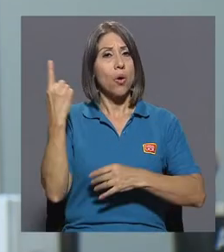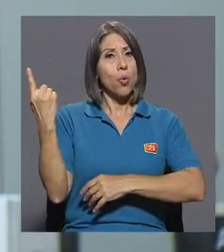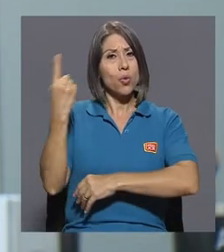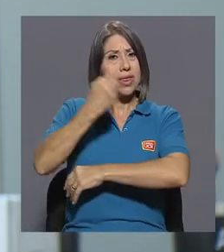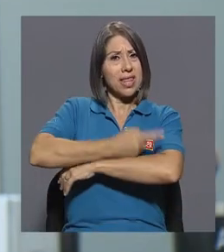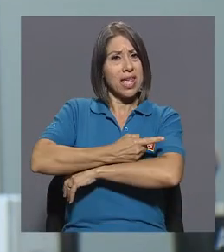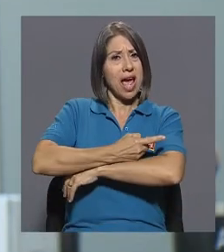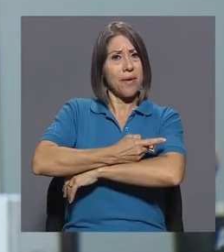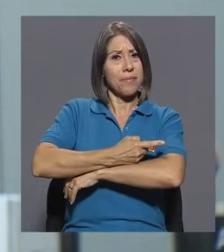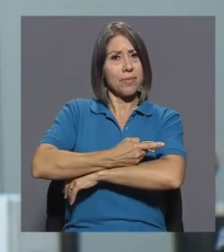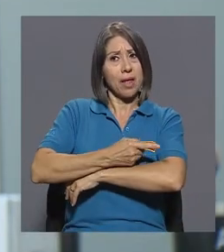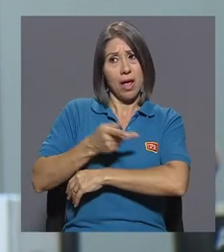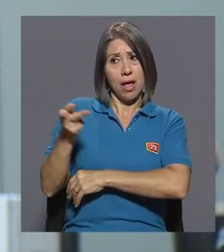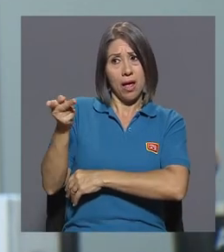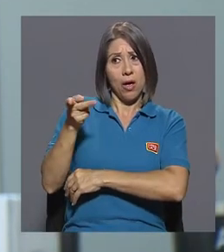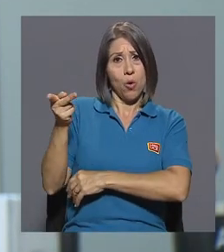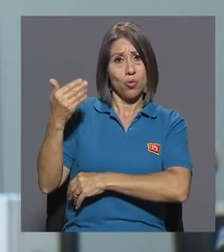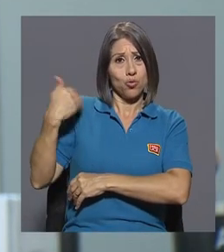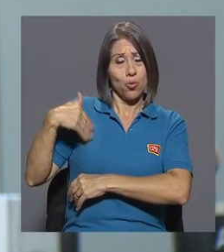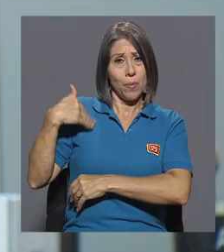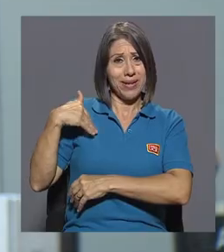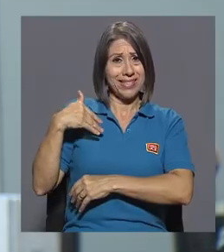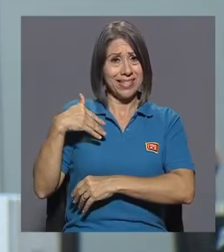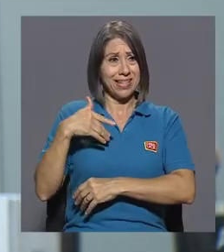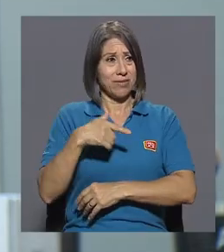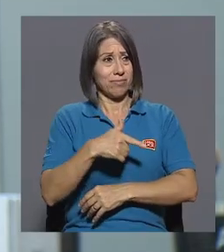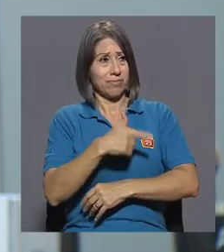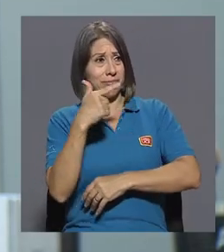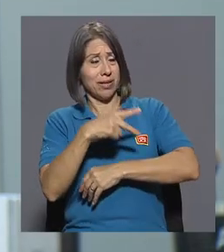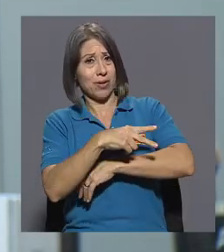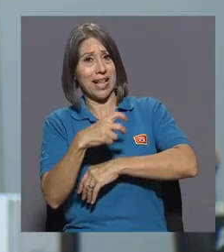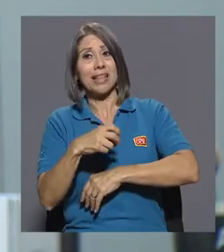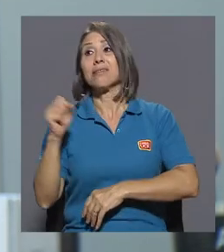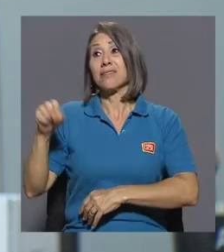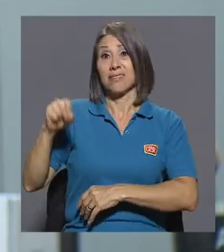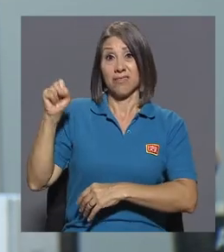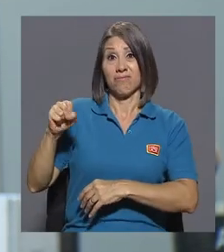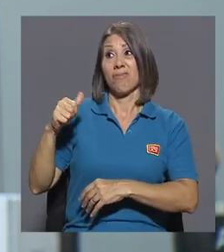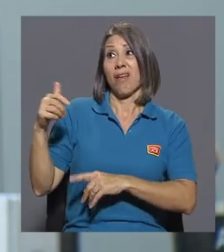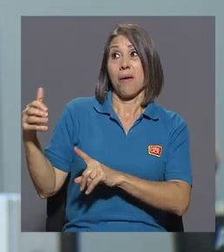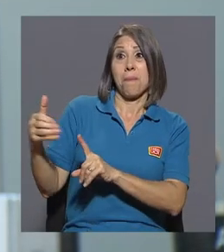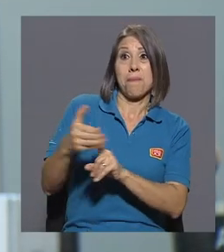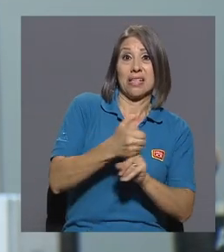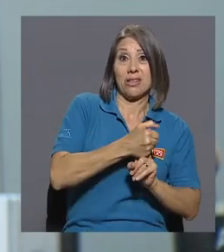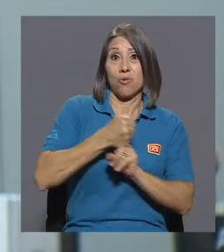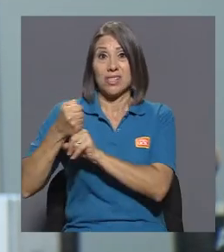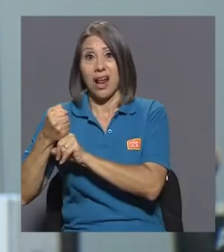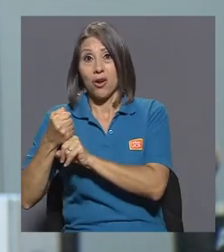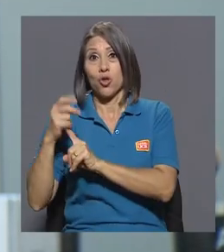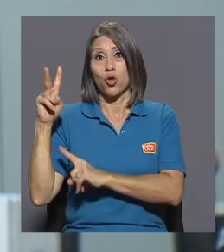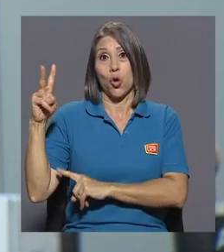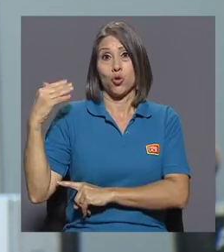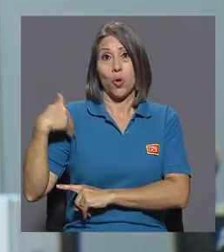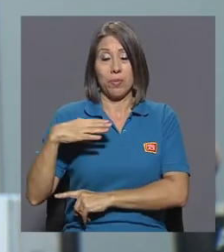asaltan. Me secuestraron 2 tipos vestidos de policía. Sí, eso me marcó bastante.